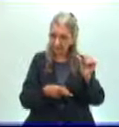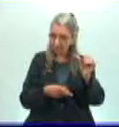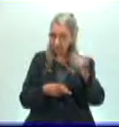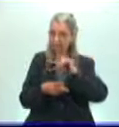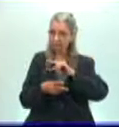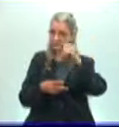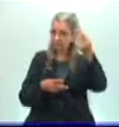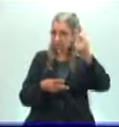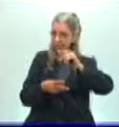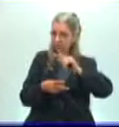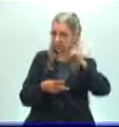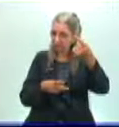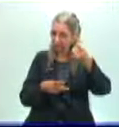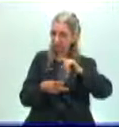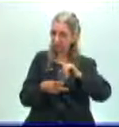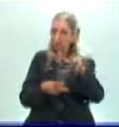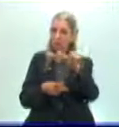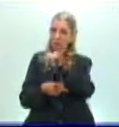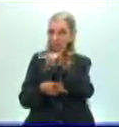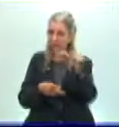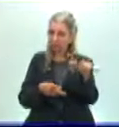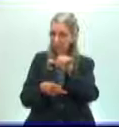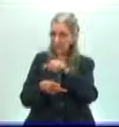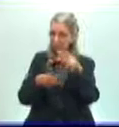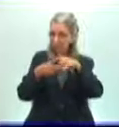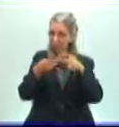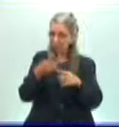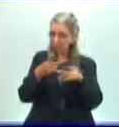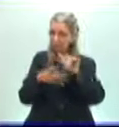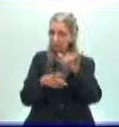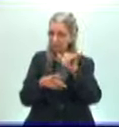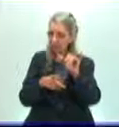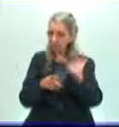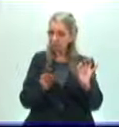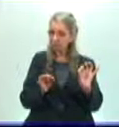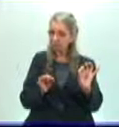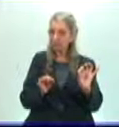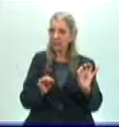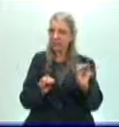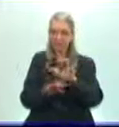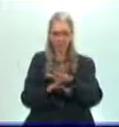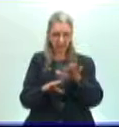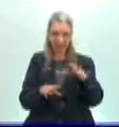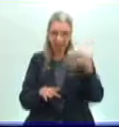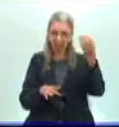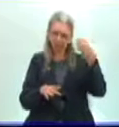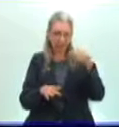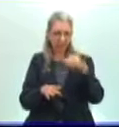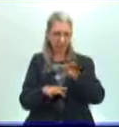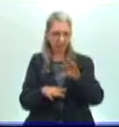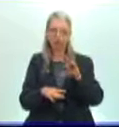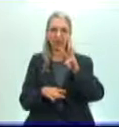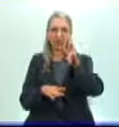habíamos demostrado que eran alternos, ¿no? Y el dato que nos dan es que el ángulo CDB es igual a 30, por lo tanto el ABD también es